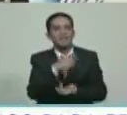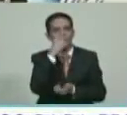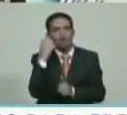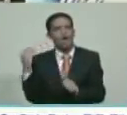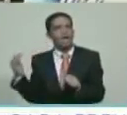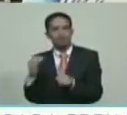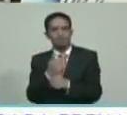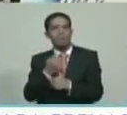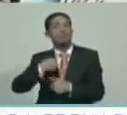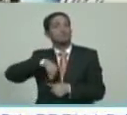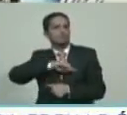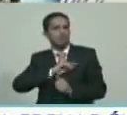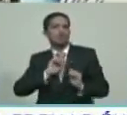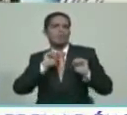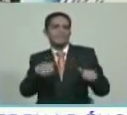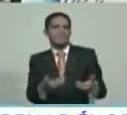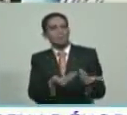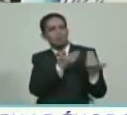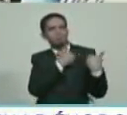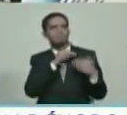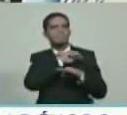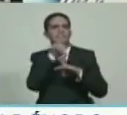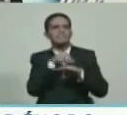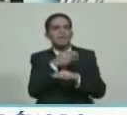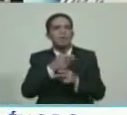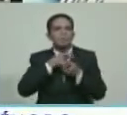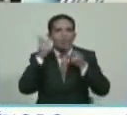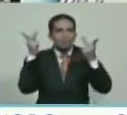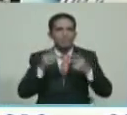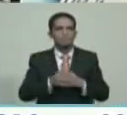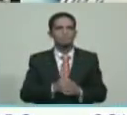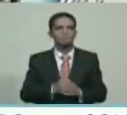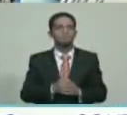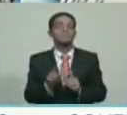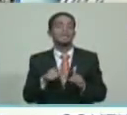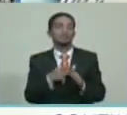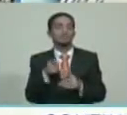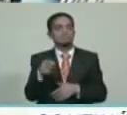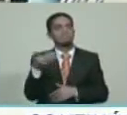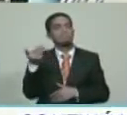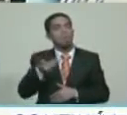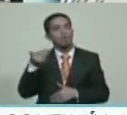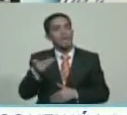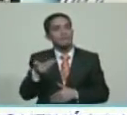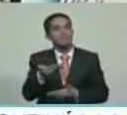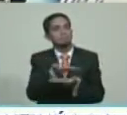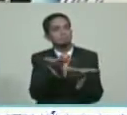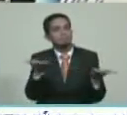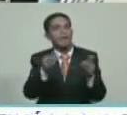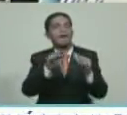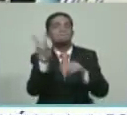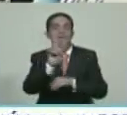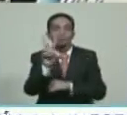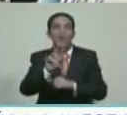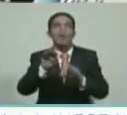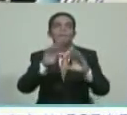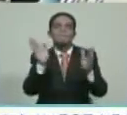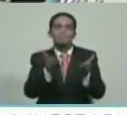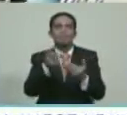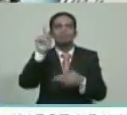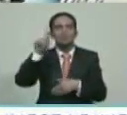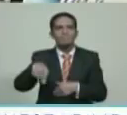hemos asumido el Ministerio Público. Por lo tanto, pues, esto es muy importante para Venezuela, para el mundo también, para la